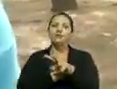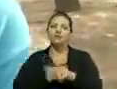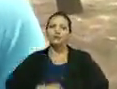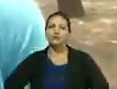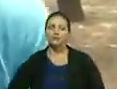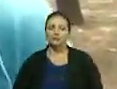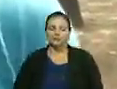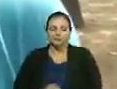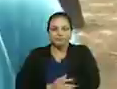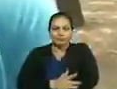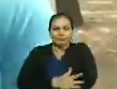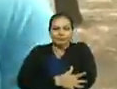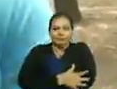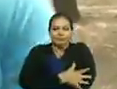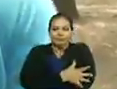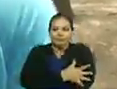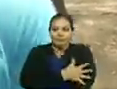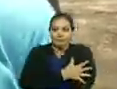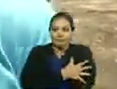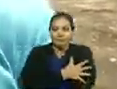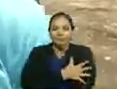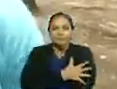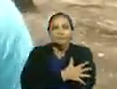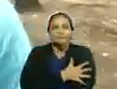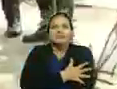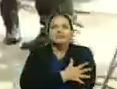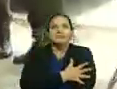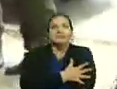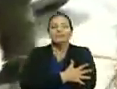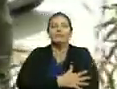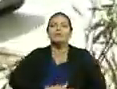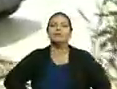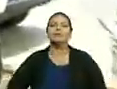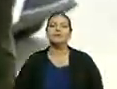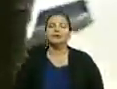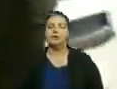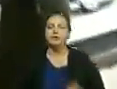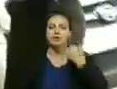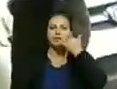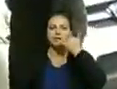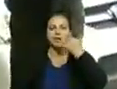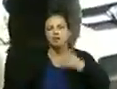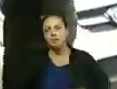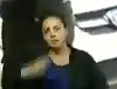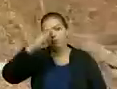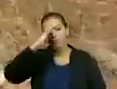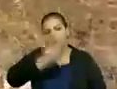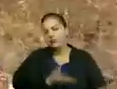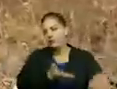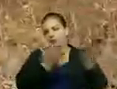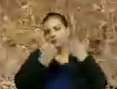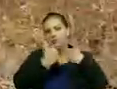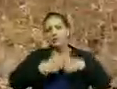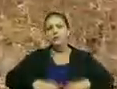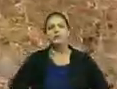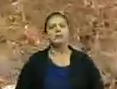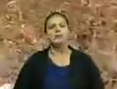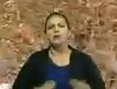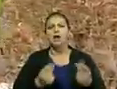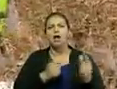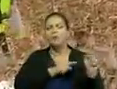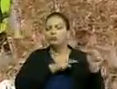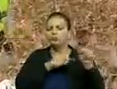Me quedé así parado. Traumado. Luego se comunicó con la Policía Nacional y algunos agentes de la